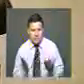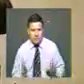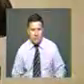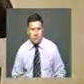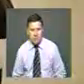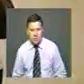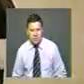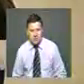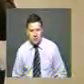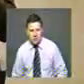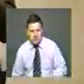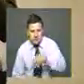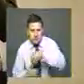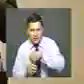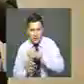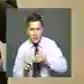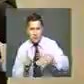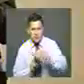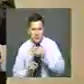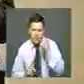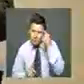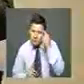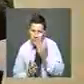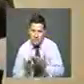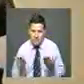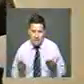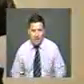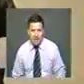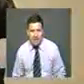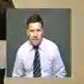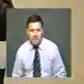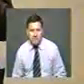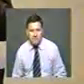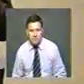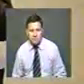tengo que decir lo siguiente.